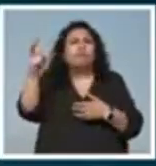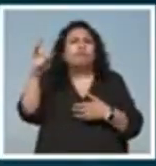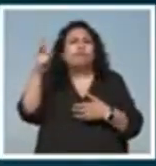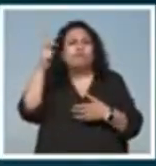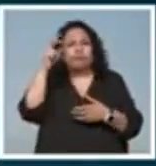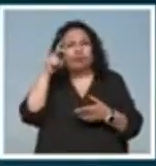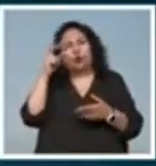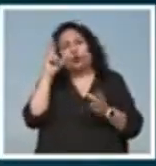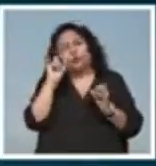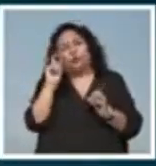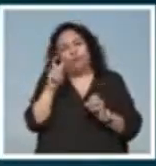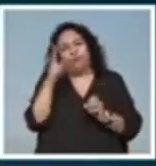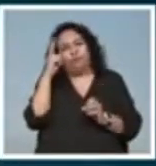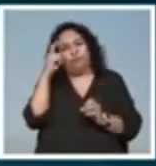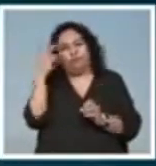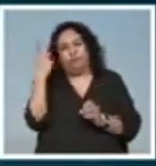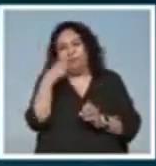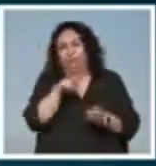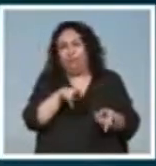nuestras pesadillas.